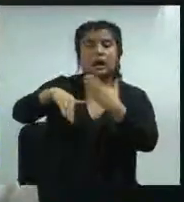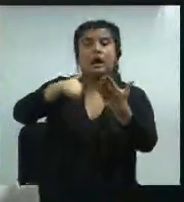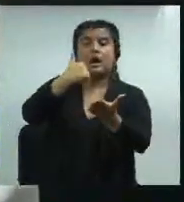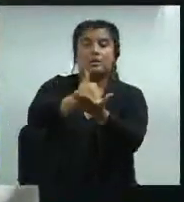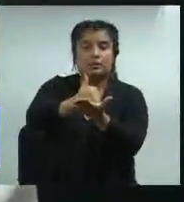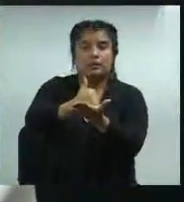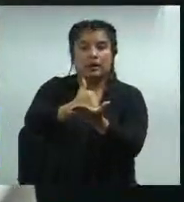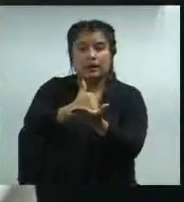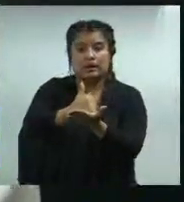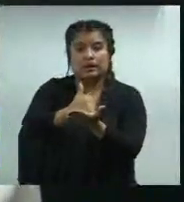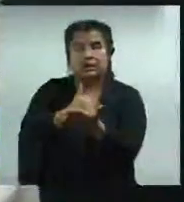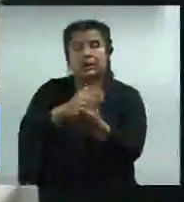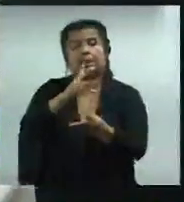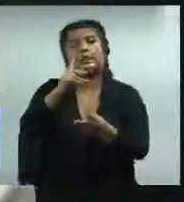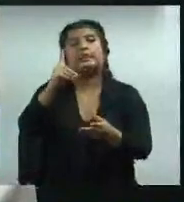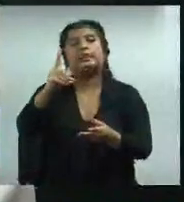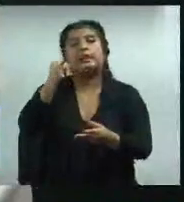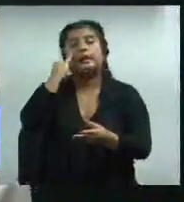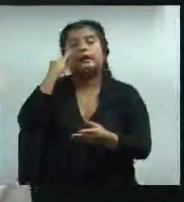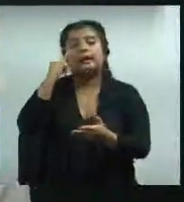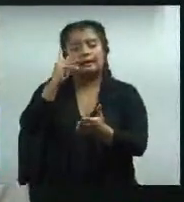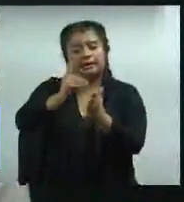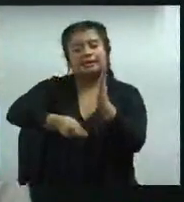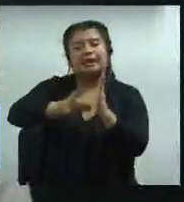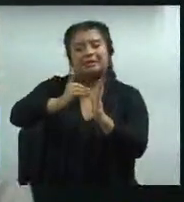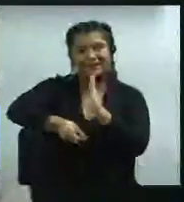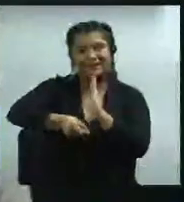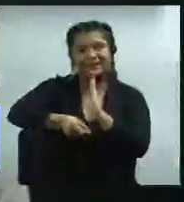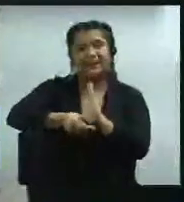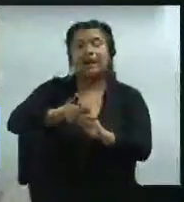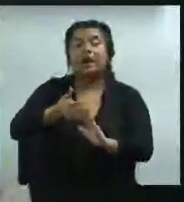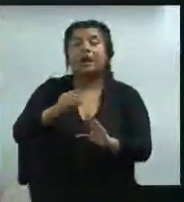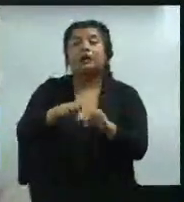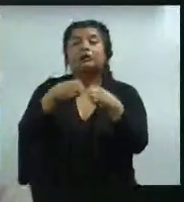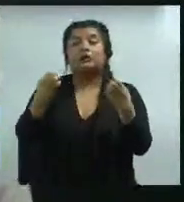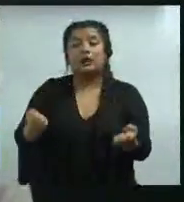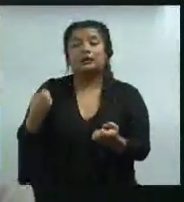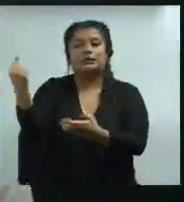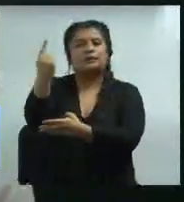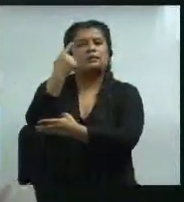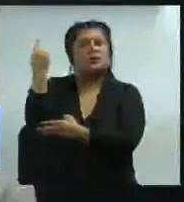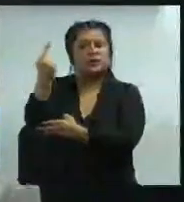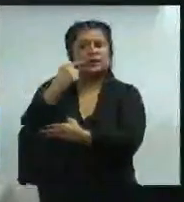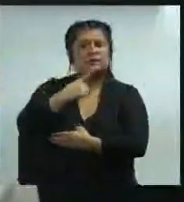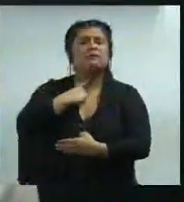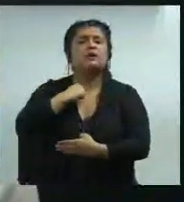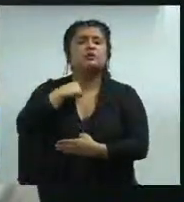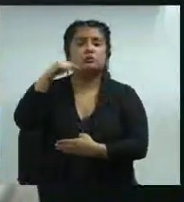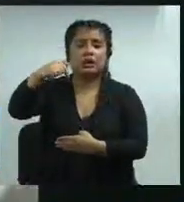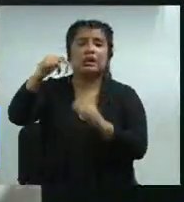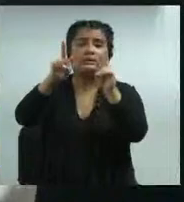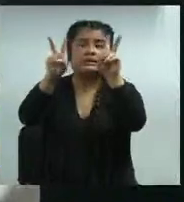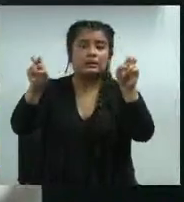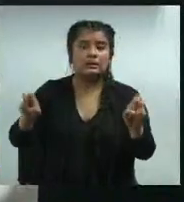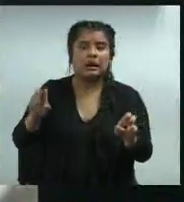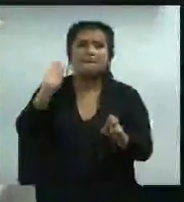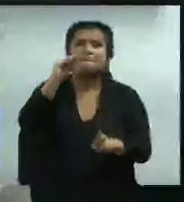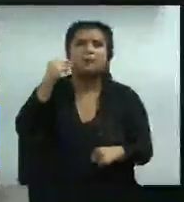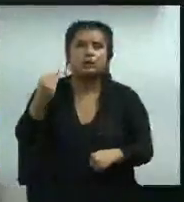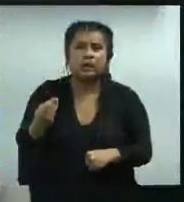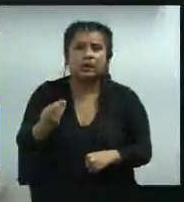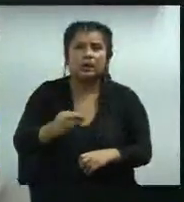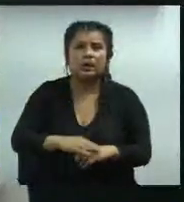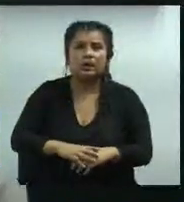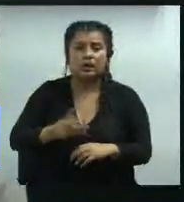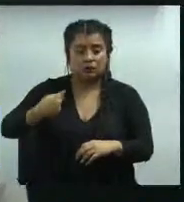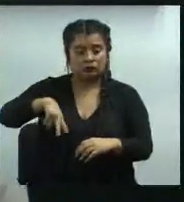digamos, por lo menos el dictamen. Pero el tema de incendios, señor presidente, es muy importante, a mí me gusta este tema. ¿Por qué? Porque así